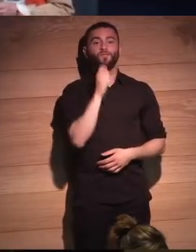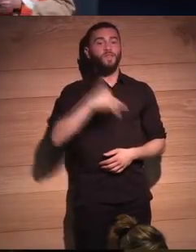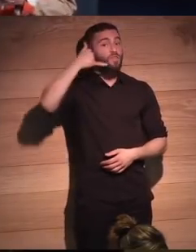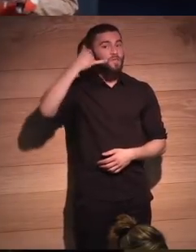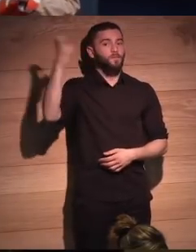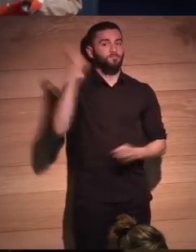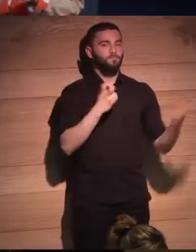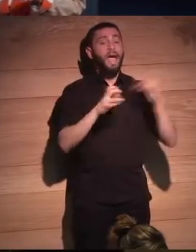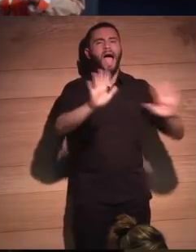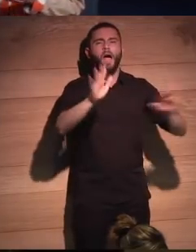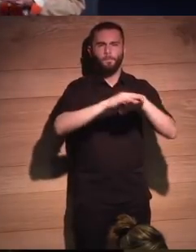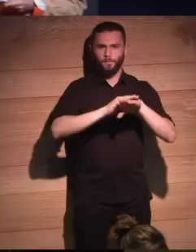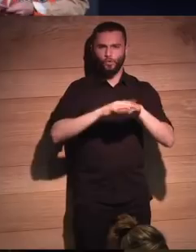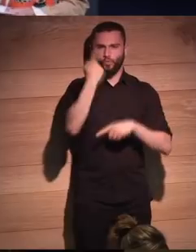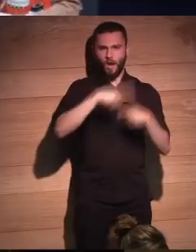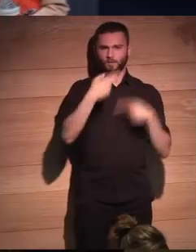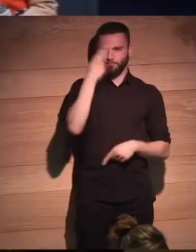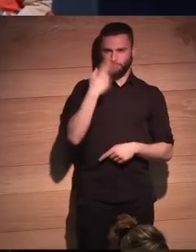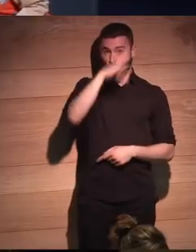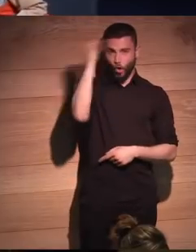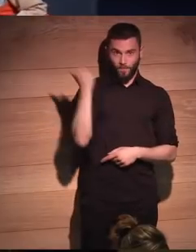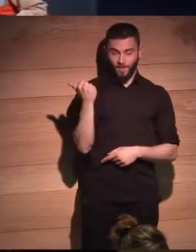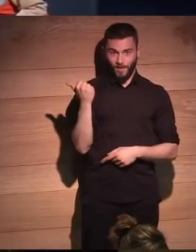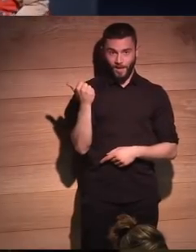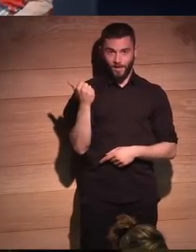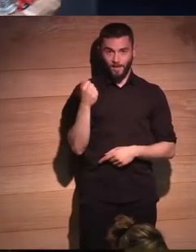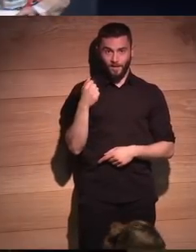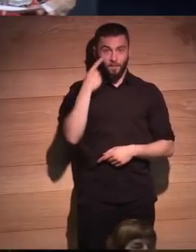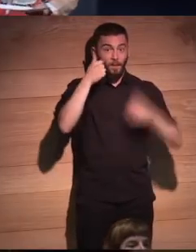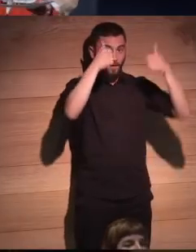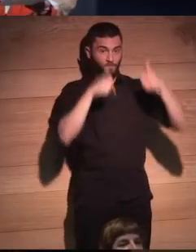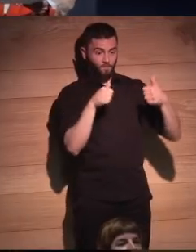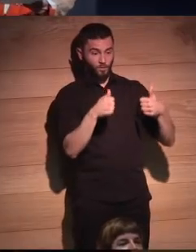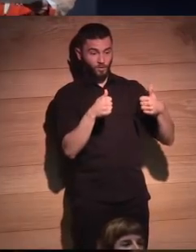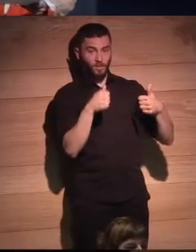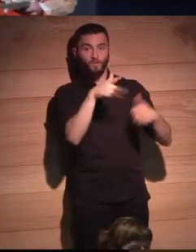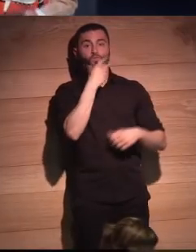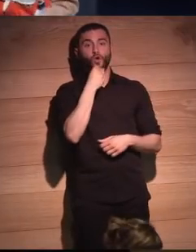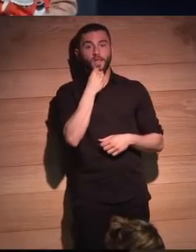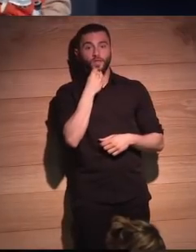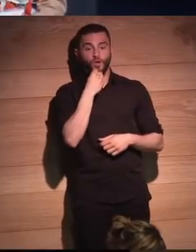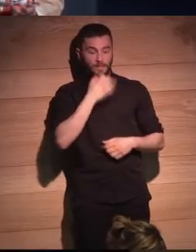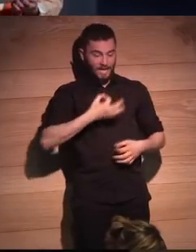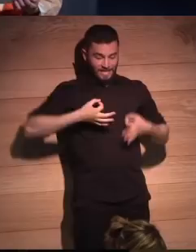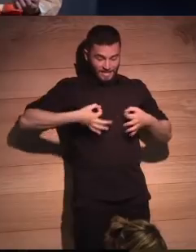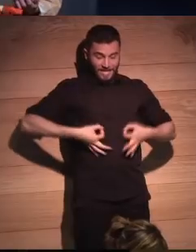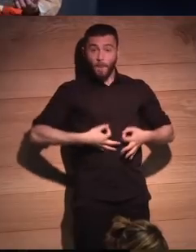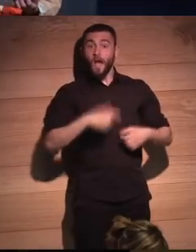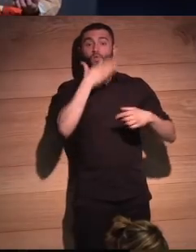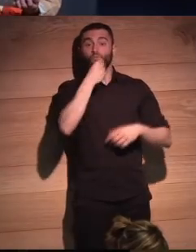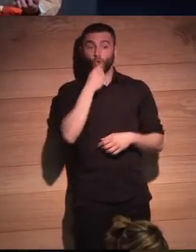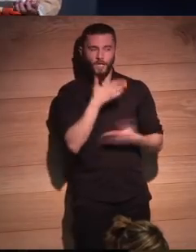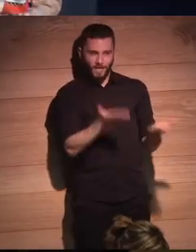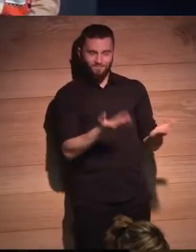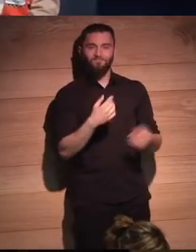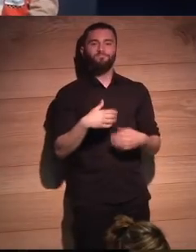Telefónica... Ah, perdón, se me olvidaba una cosa muy interesante. Mirad estos pósters tan bonitos y estas chapas tan bonitas que